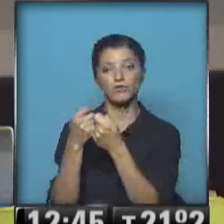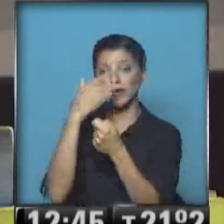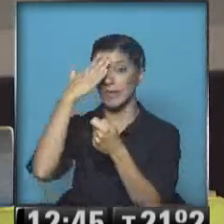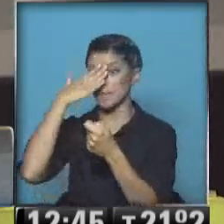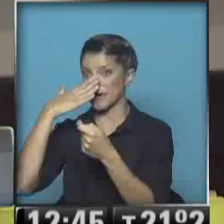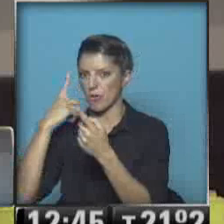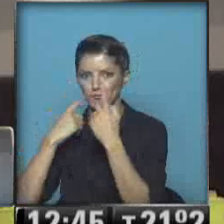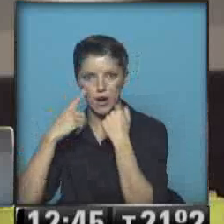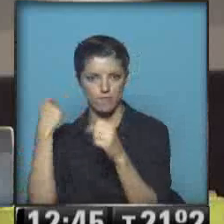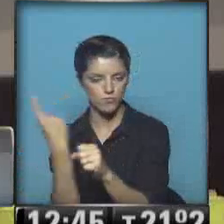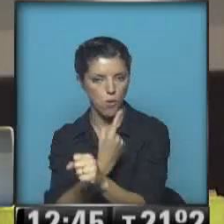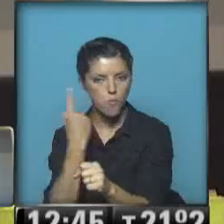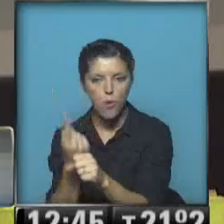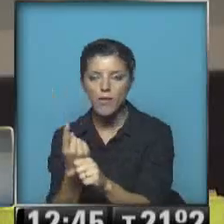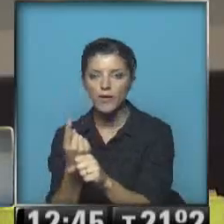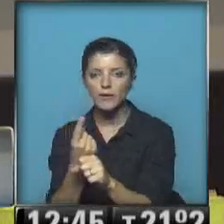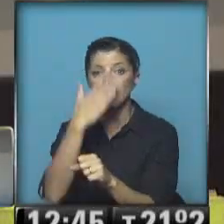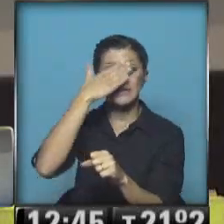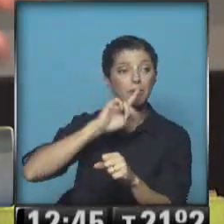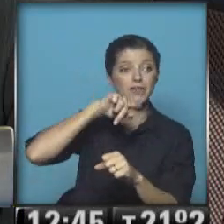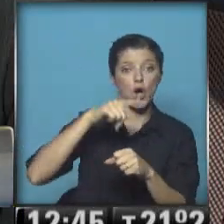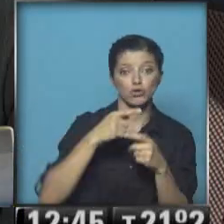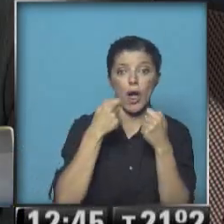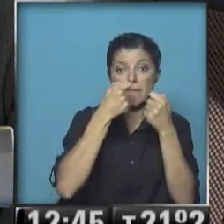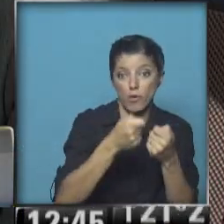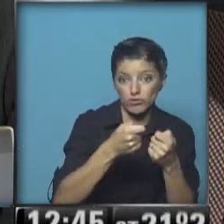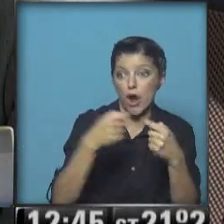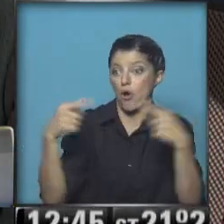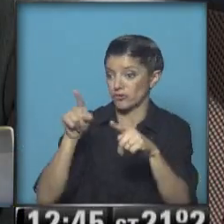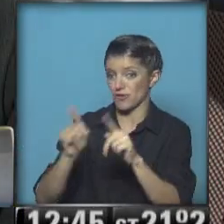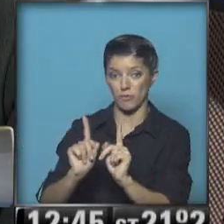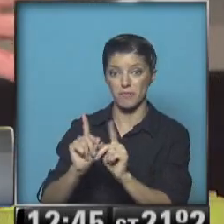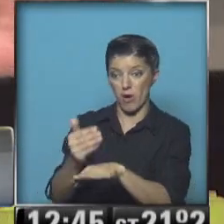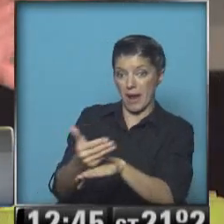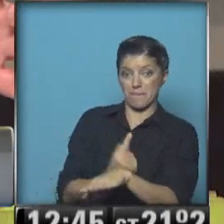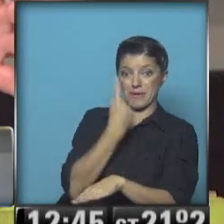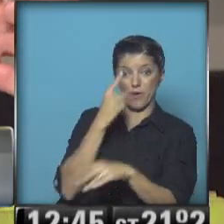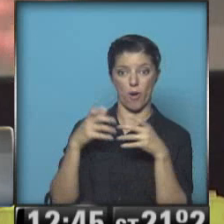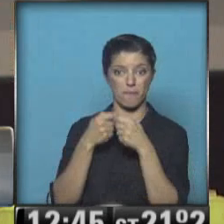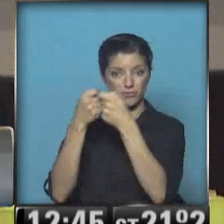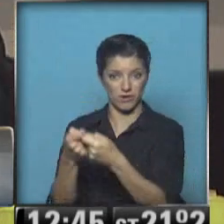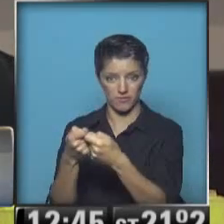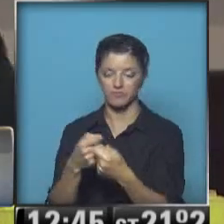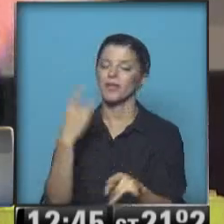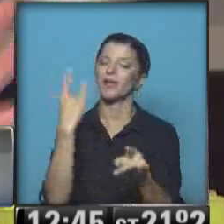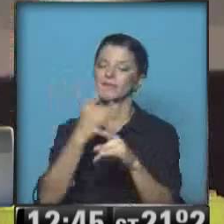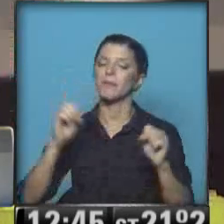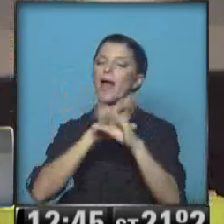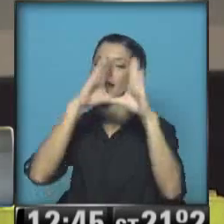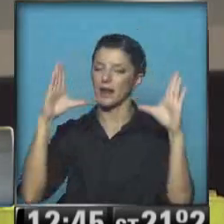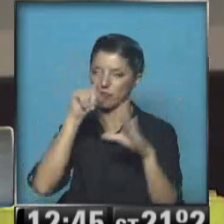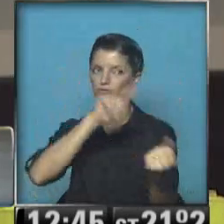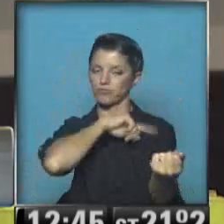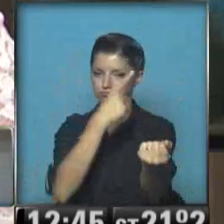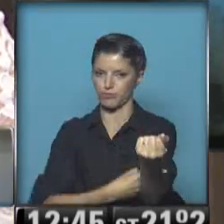manos y terminan apoyando a otros factores en contra de estos movimientos aclarando siempre algo no este poder que tiene Estados